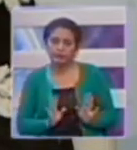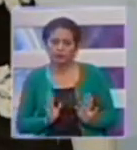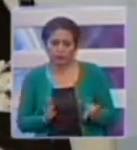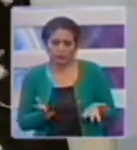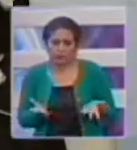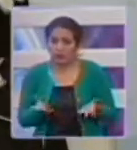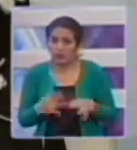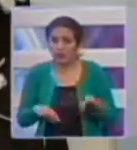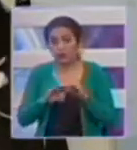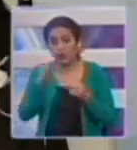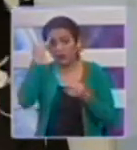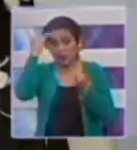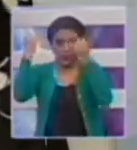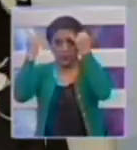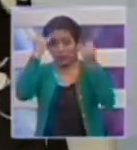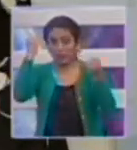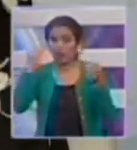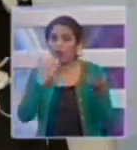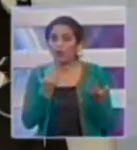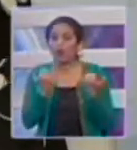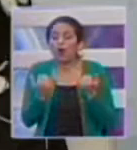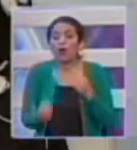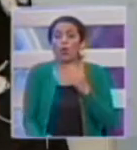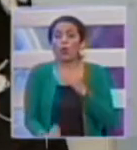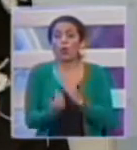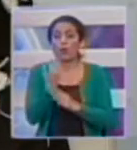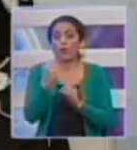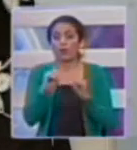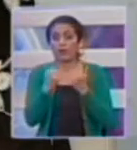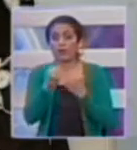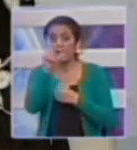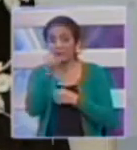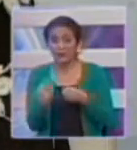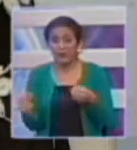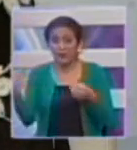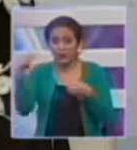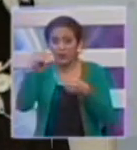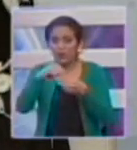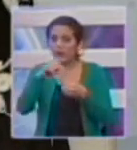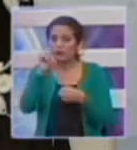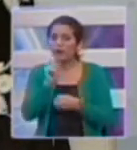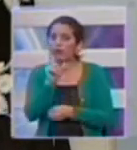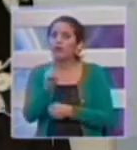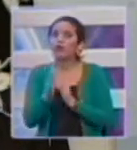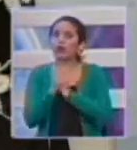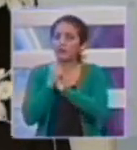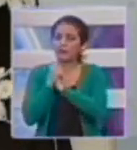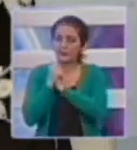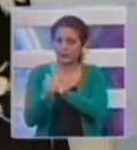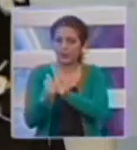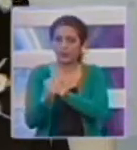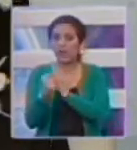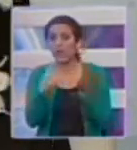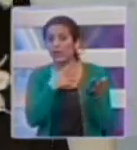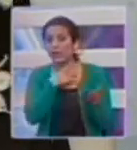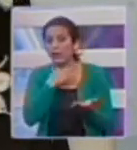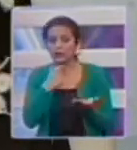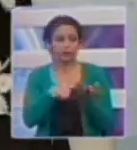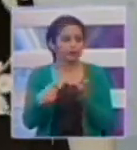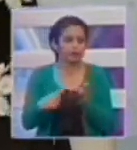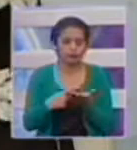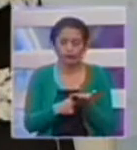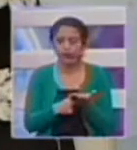personas preparadas para tomar las decisiones, comprometidas con el país, deliberantes que discutan, y por supuesto yo coincido con